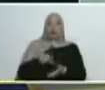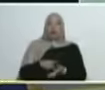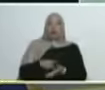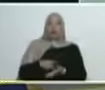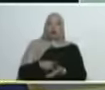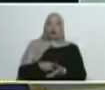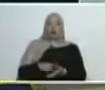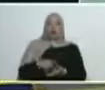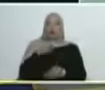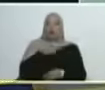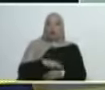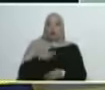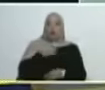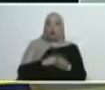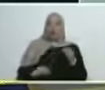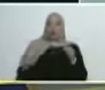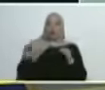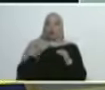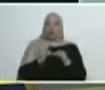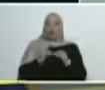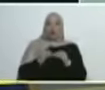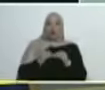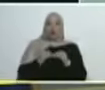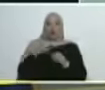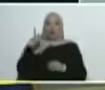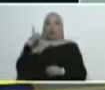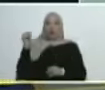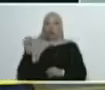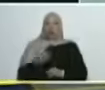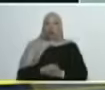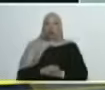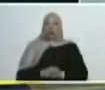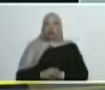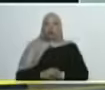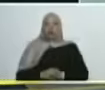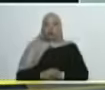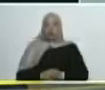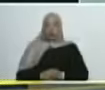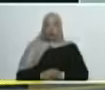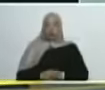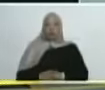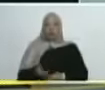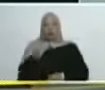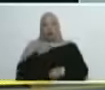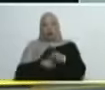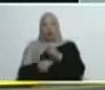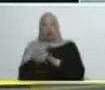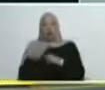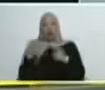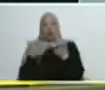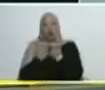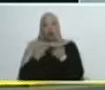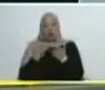La gran misión Igualdad para ir a curar las heridas de la guerra.